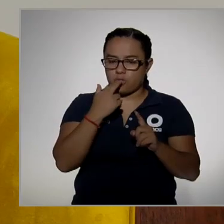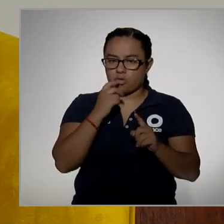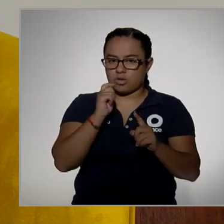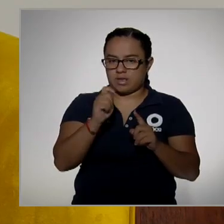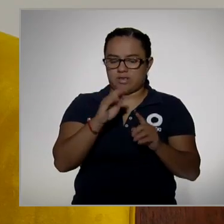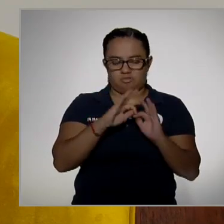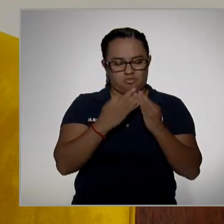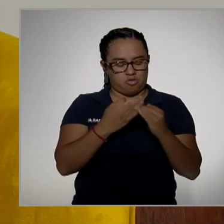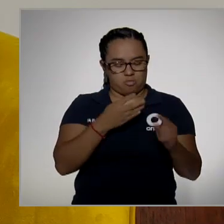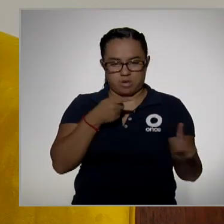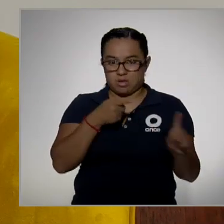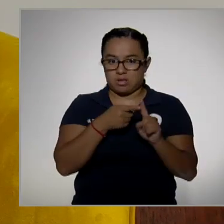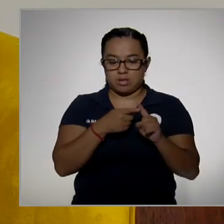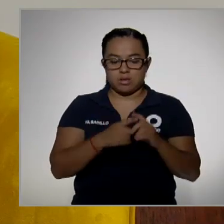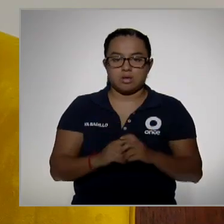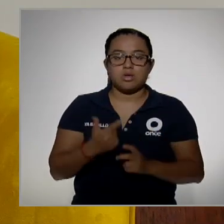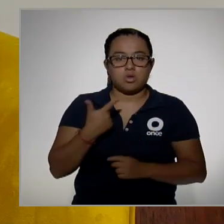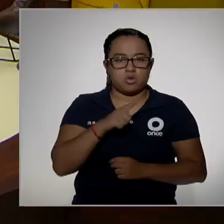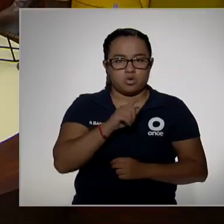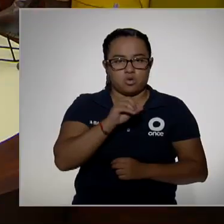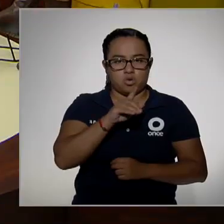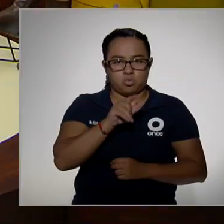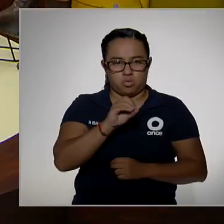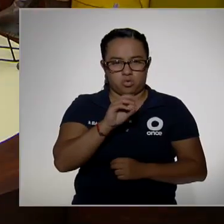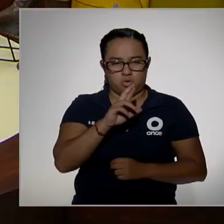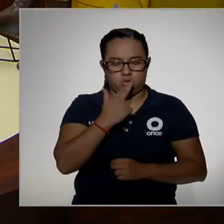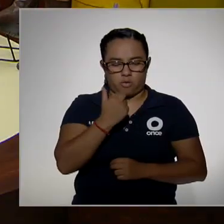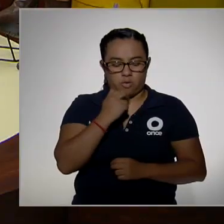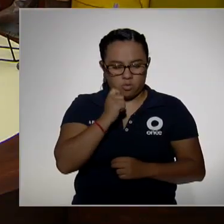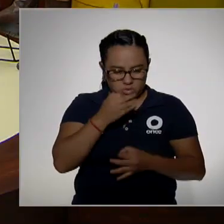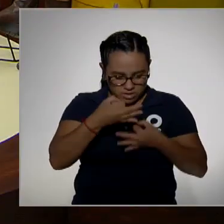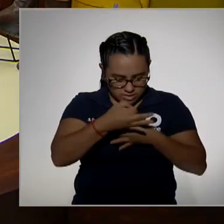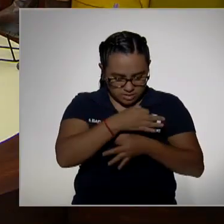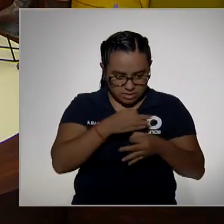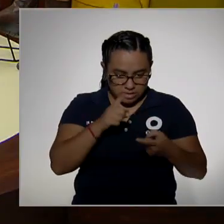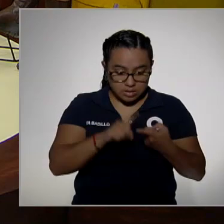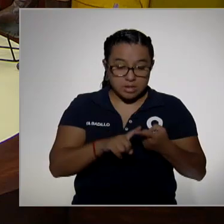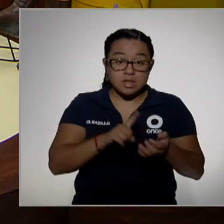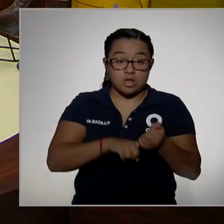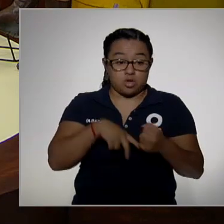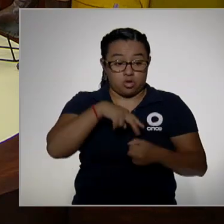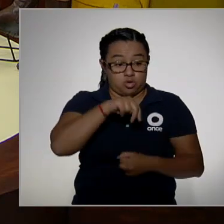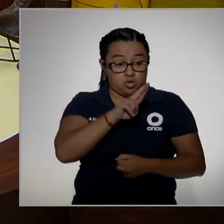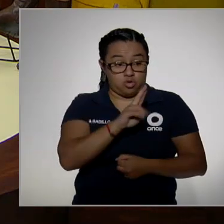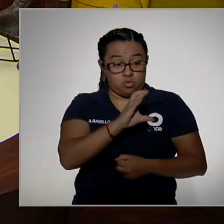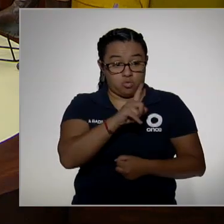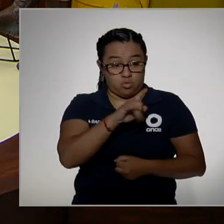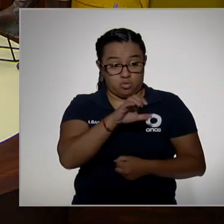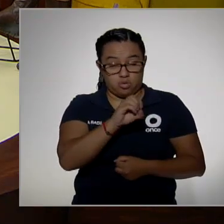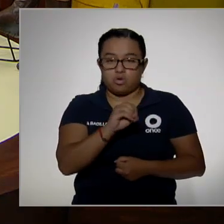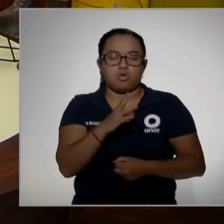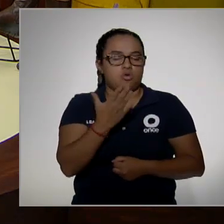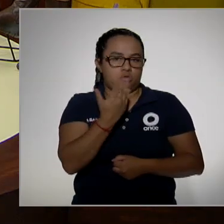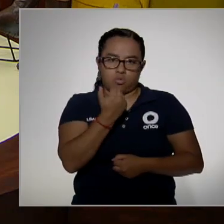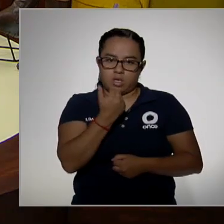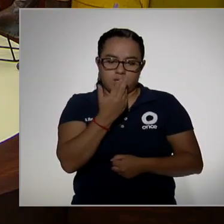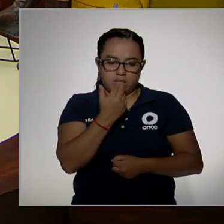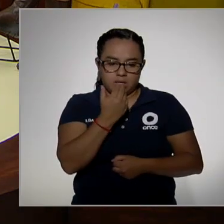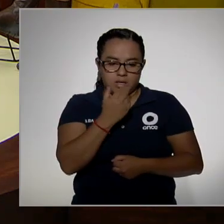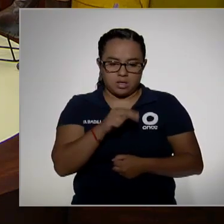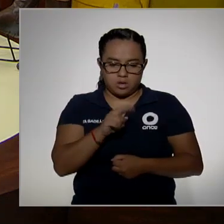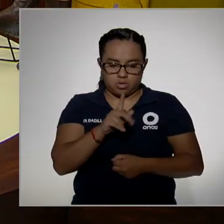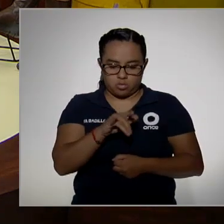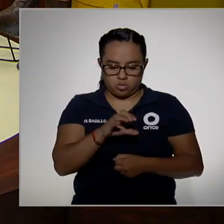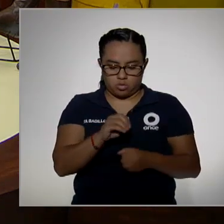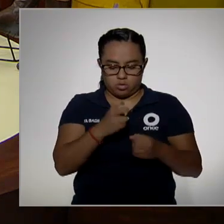células si los glóbulos rojos son células que primero no tienen núcleo que es este algo característico se desprenden del